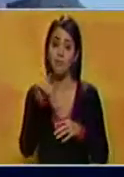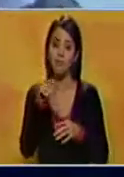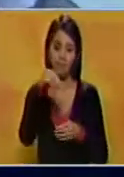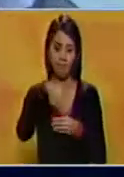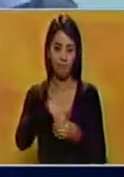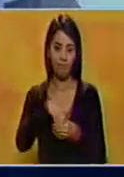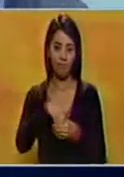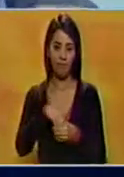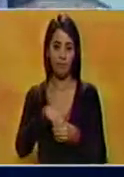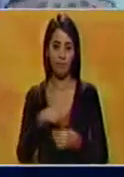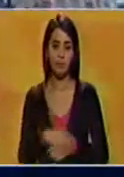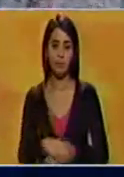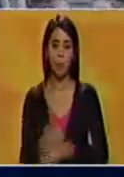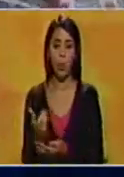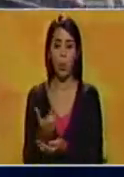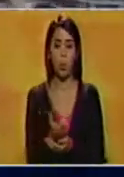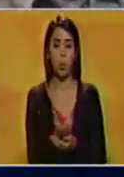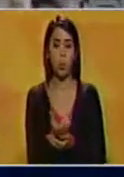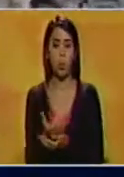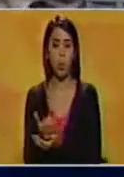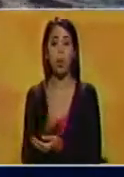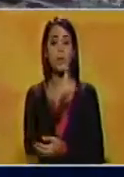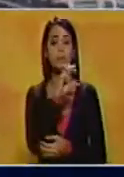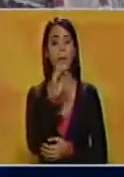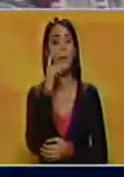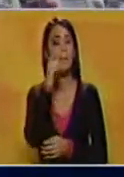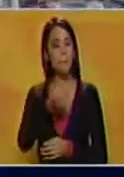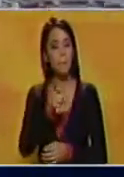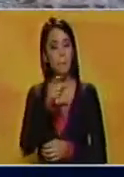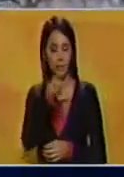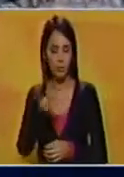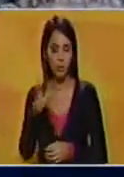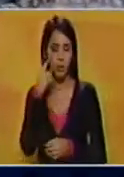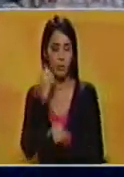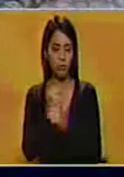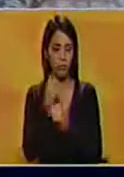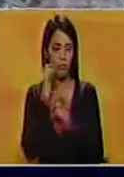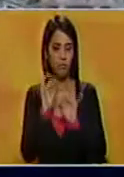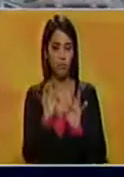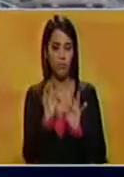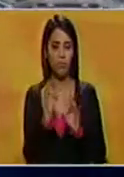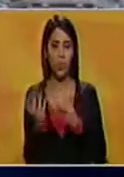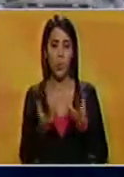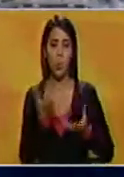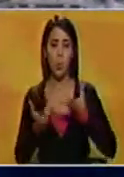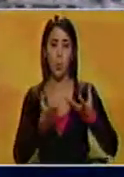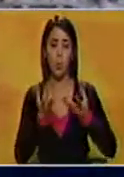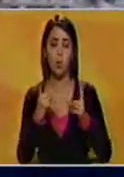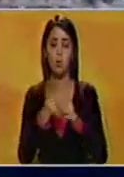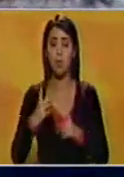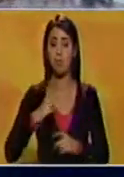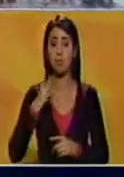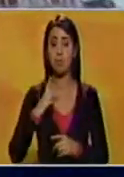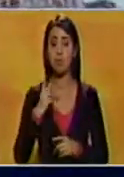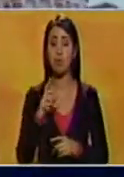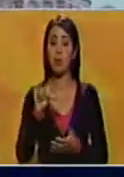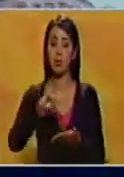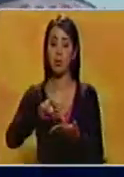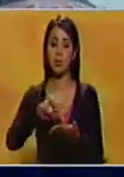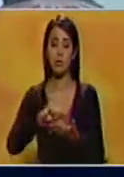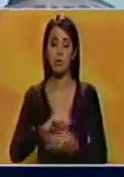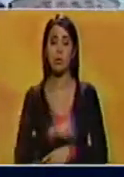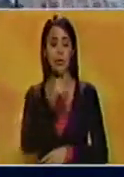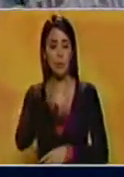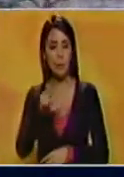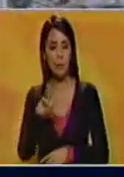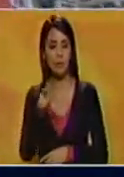Londres evacuado por los bomberos. Más de 100 efectivos combatieron el incendio que se presentó en uno de los hoteles más famosos de la ciudad y entre los huéspedes